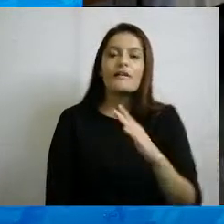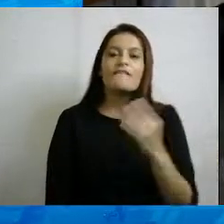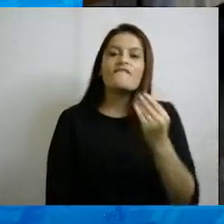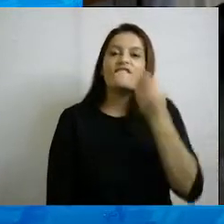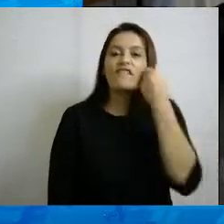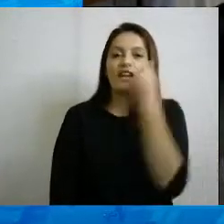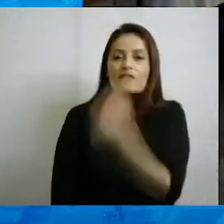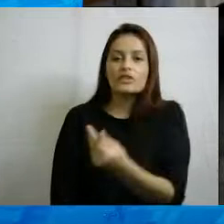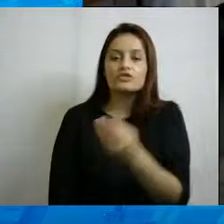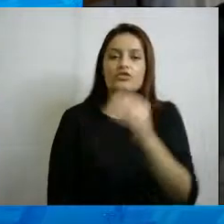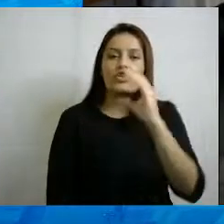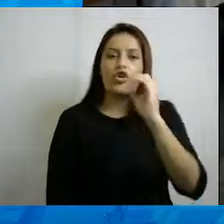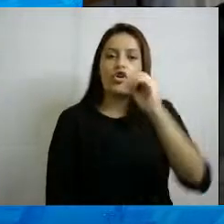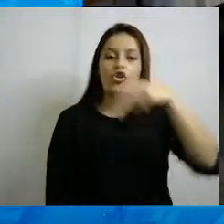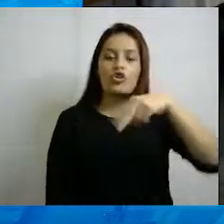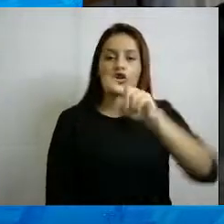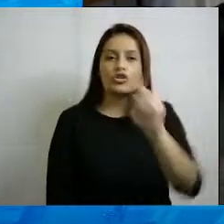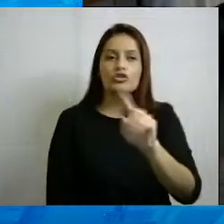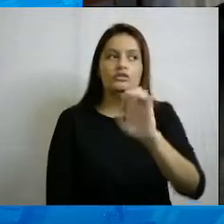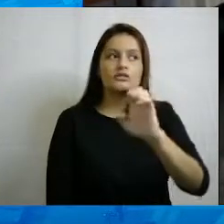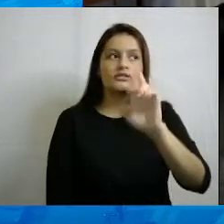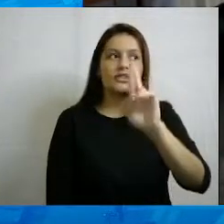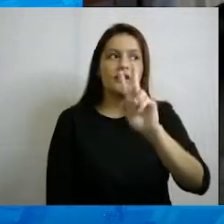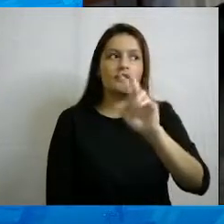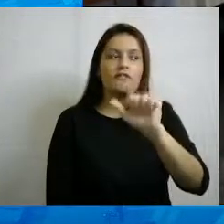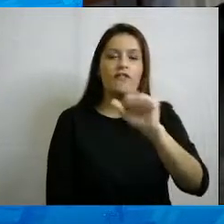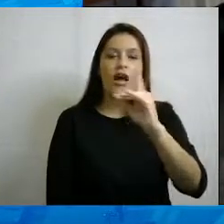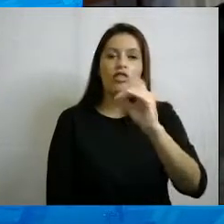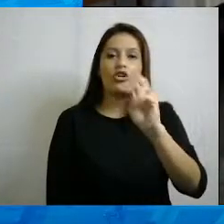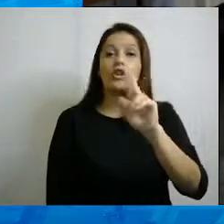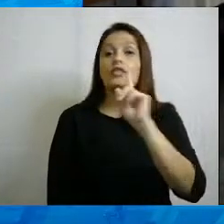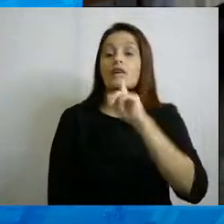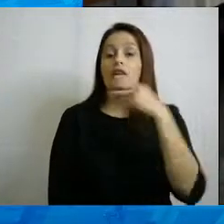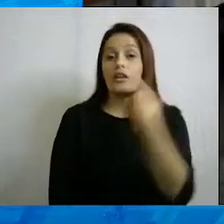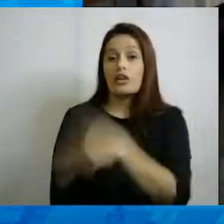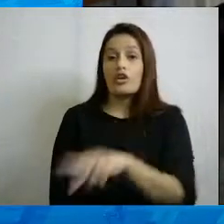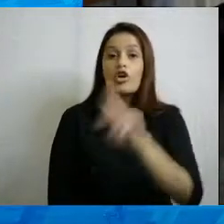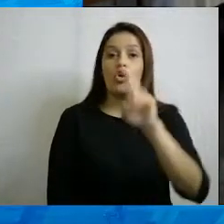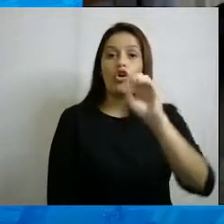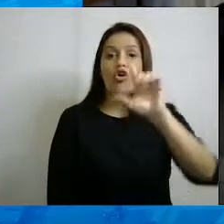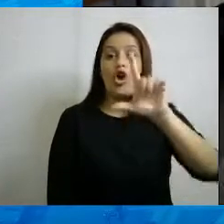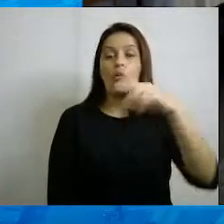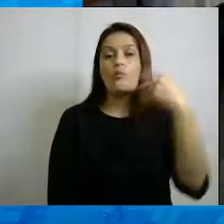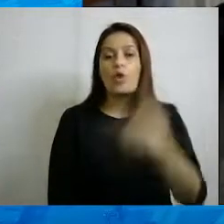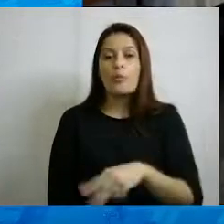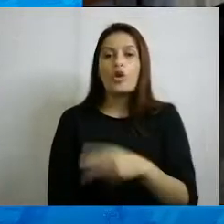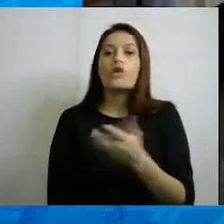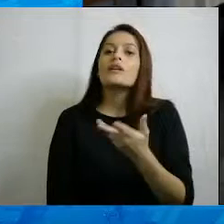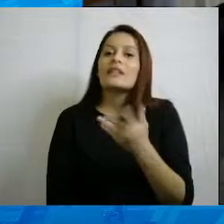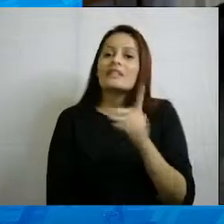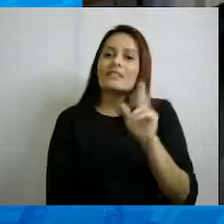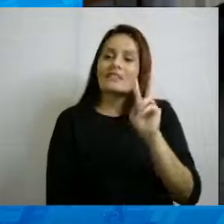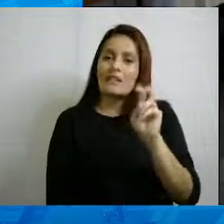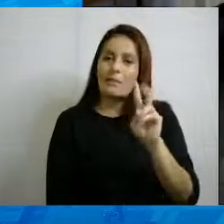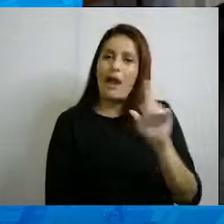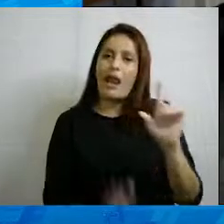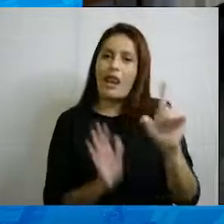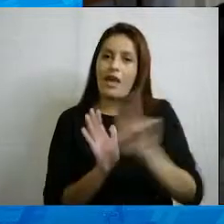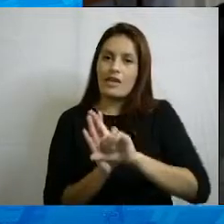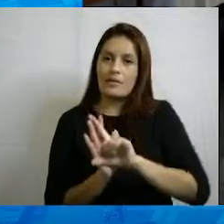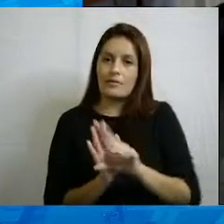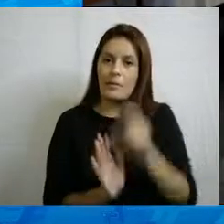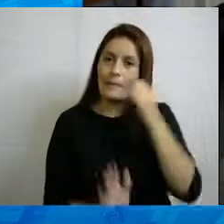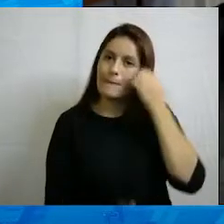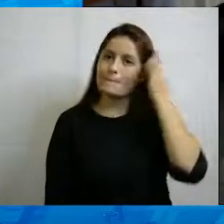exige el conservador para que ustedes puedan tener un rol propio, poder tener su escritura, también son temas legales, más que un tema que pase por